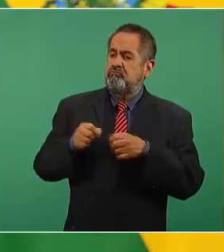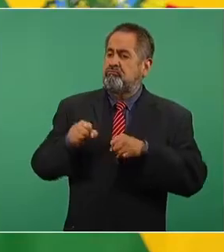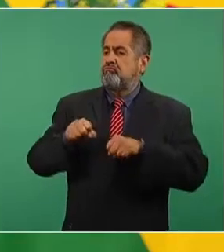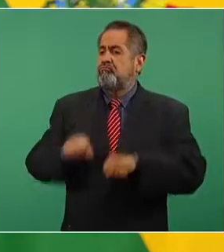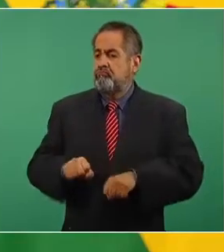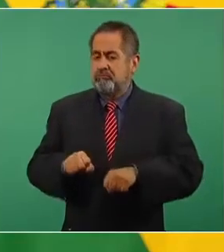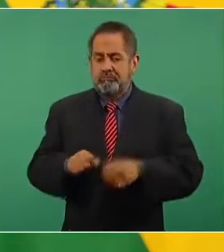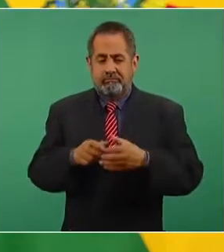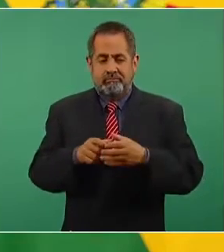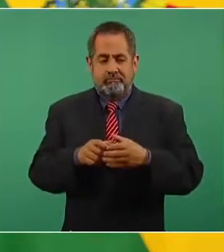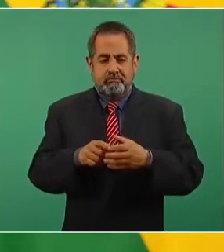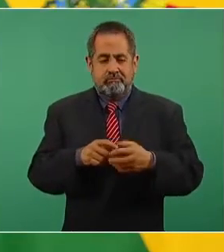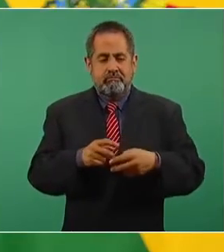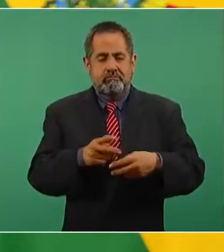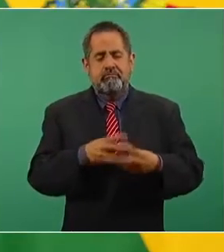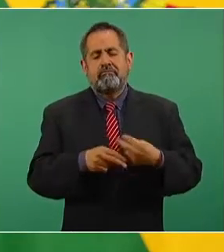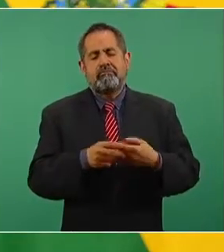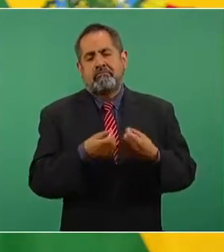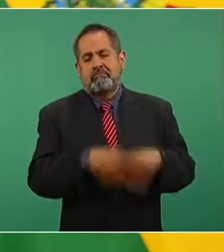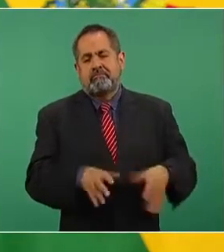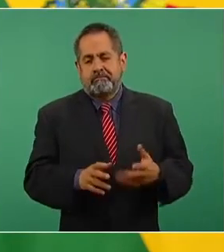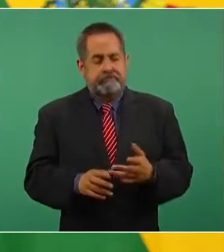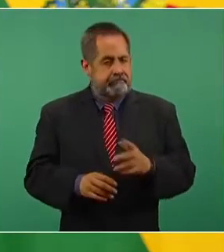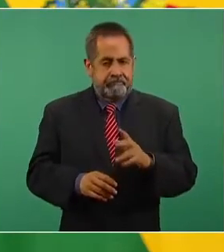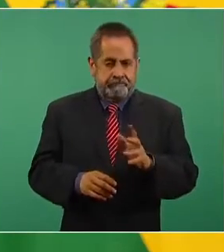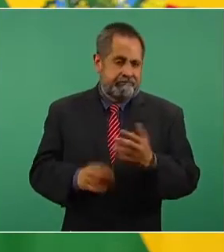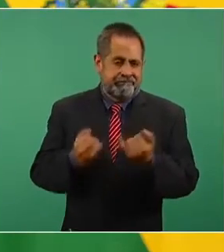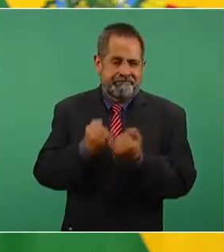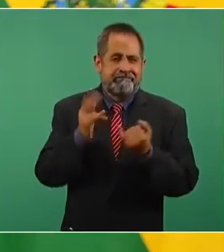puede echar a perder, como ha sucedido